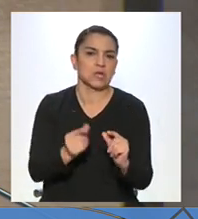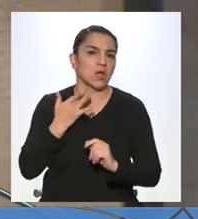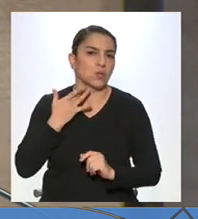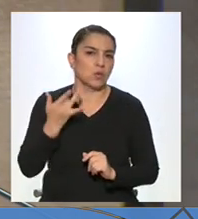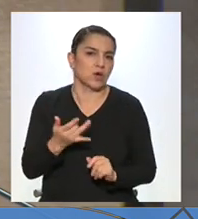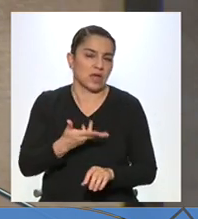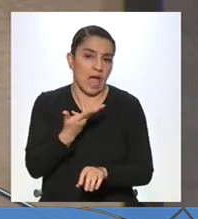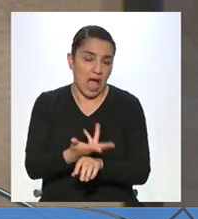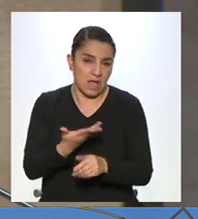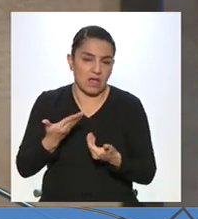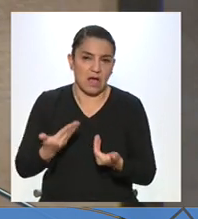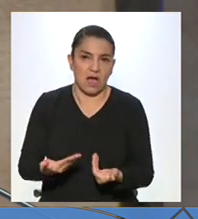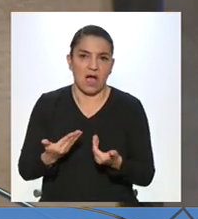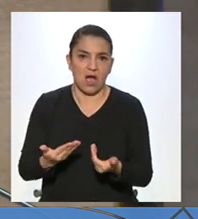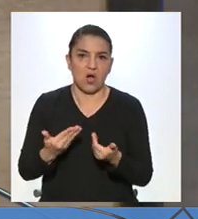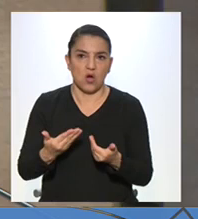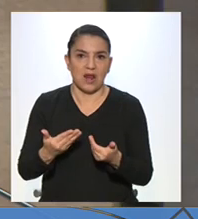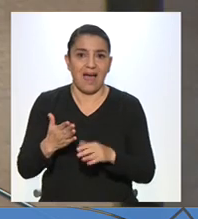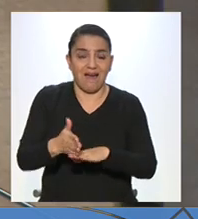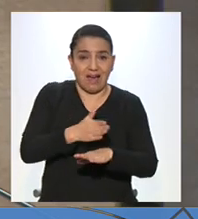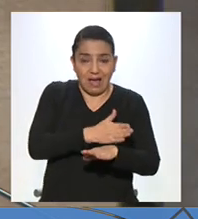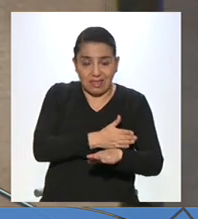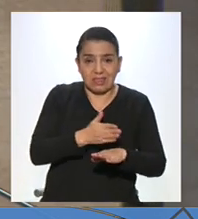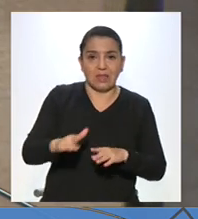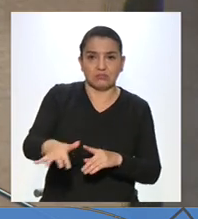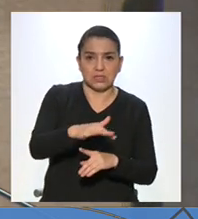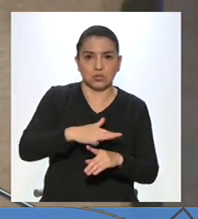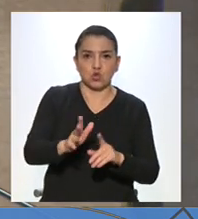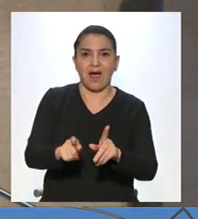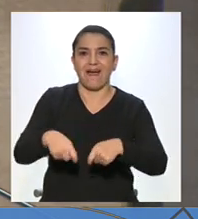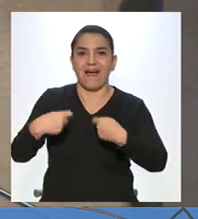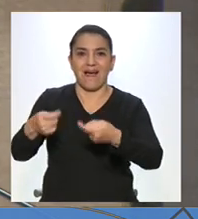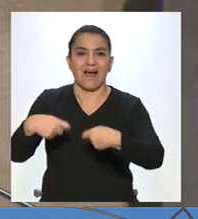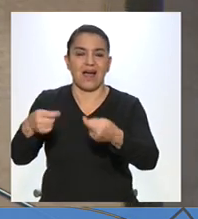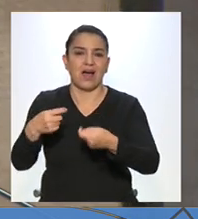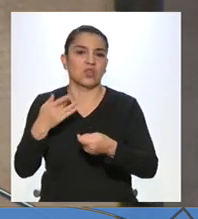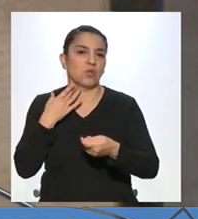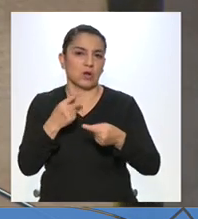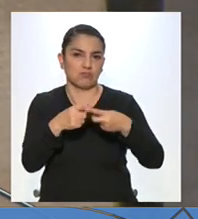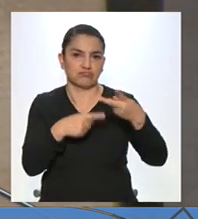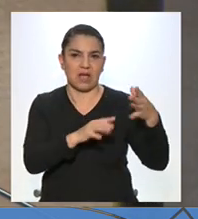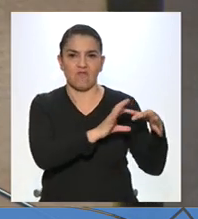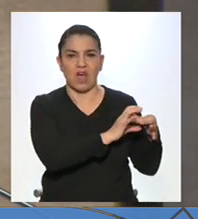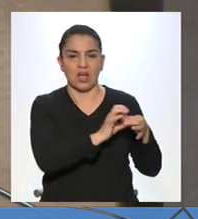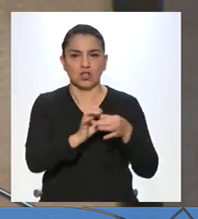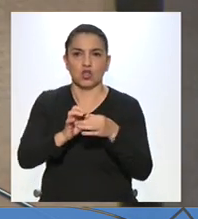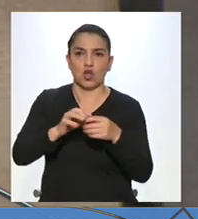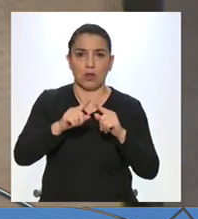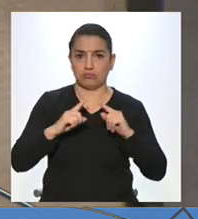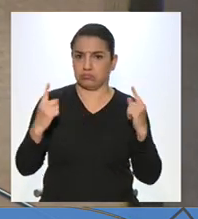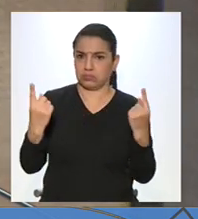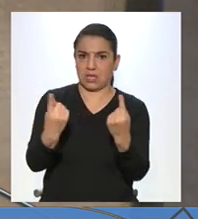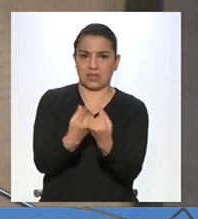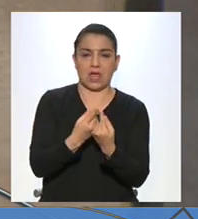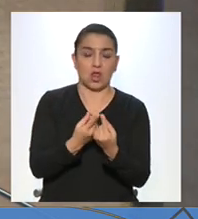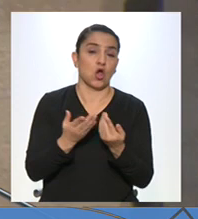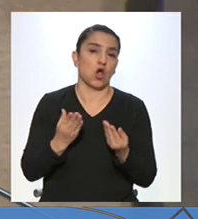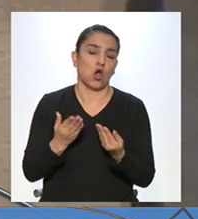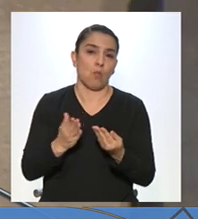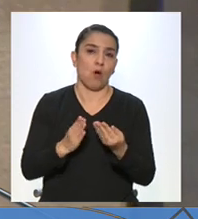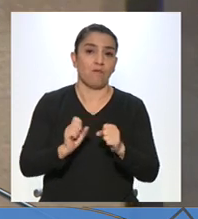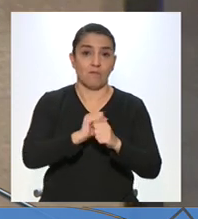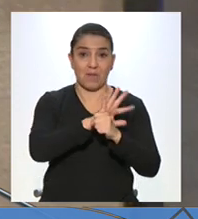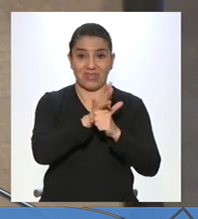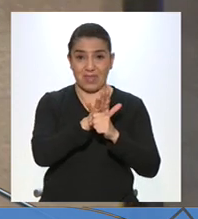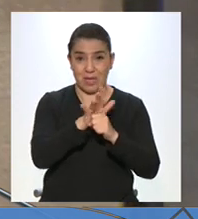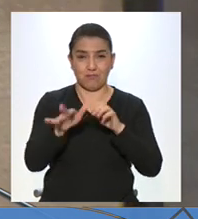actual dinamismo corresponde a un adelantamiento de decisiones de gasto o porque factores del entorno, como un recrudecimiento de la pandemia, lleven a los hogares a